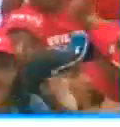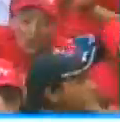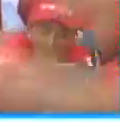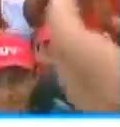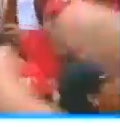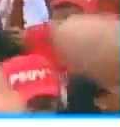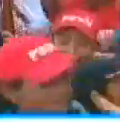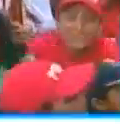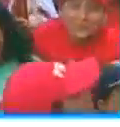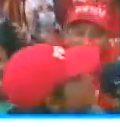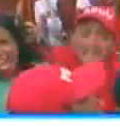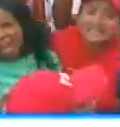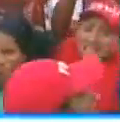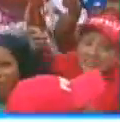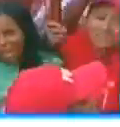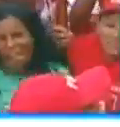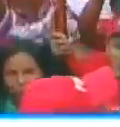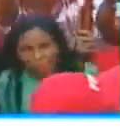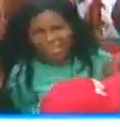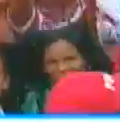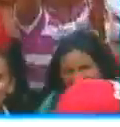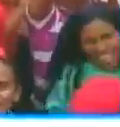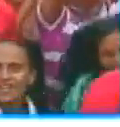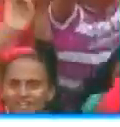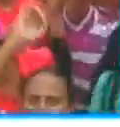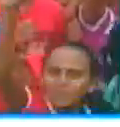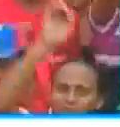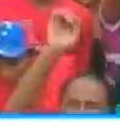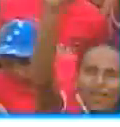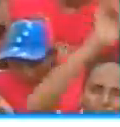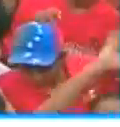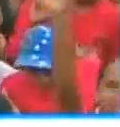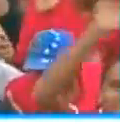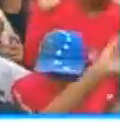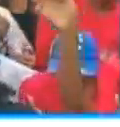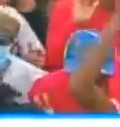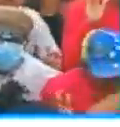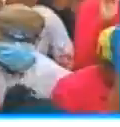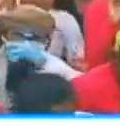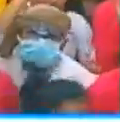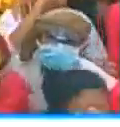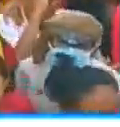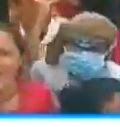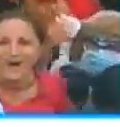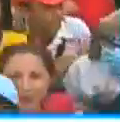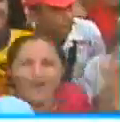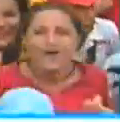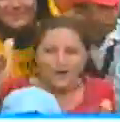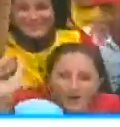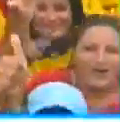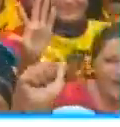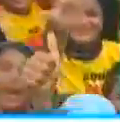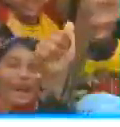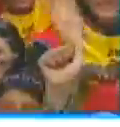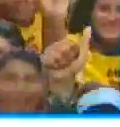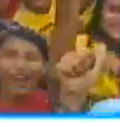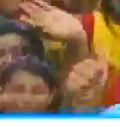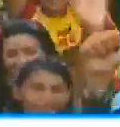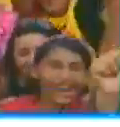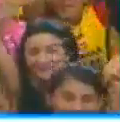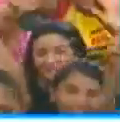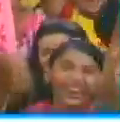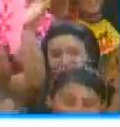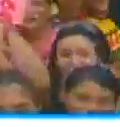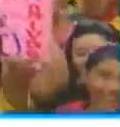venezolano en la calle trabajando, movilizado. Y nosotros vamos haciendo una campaña de conciencia, una